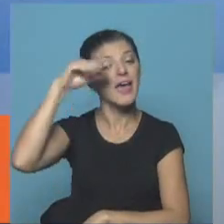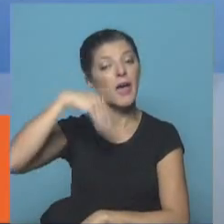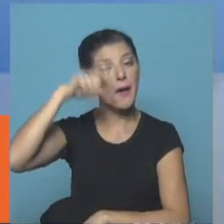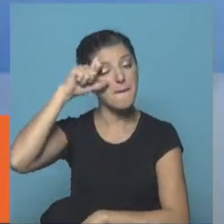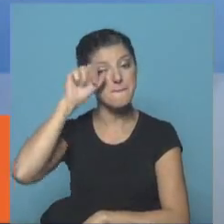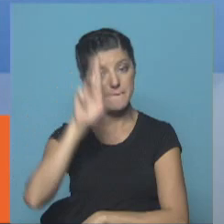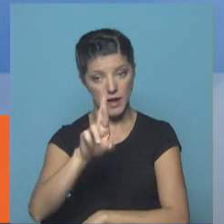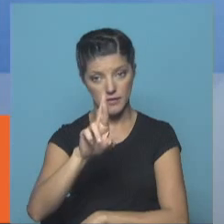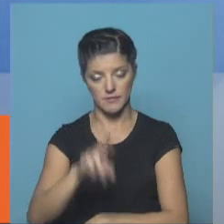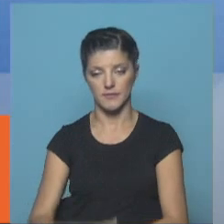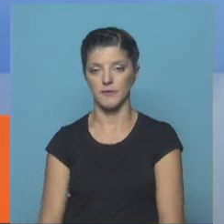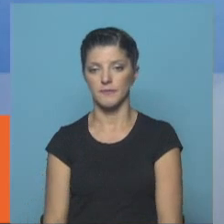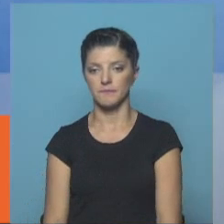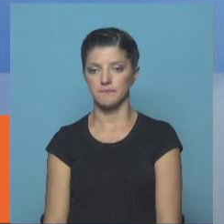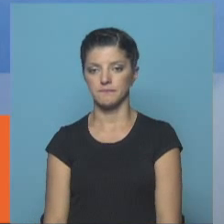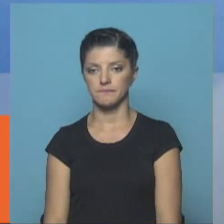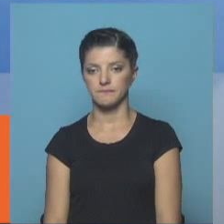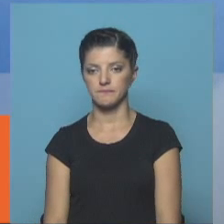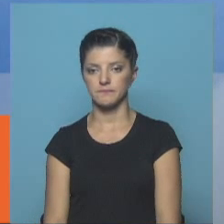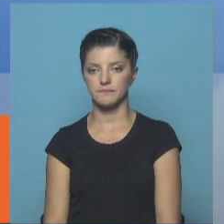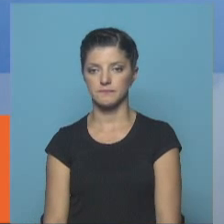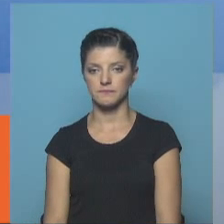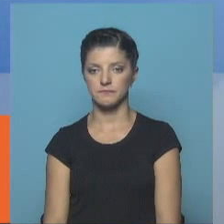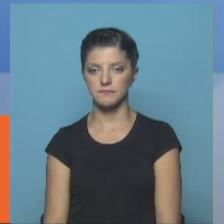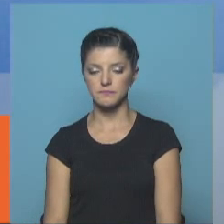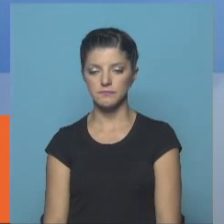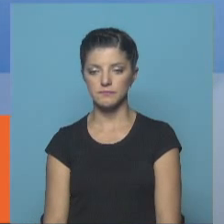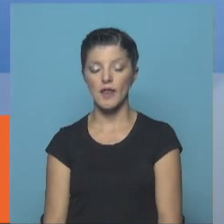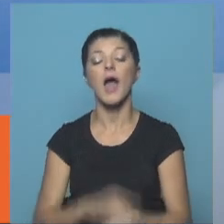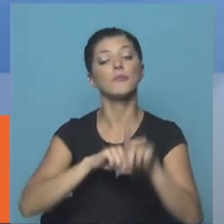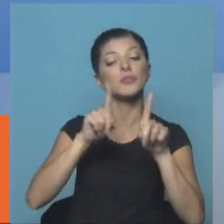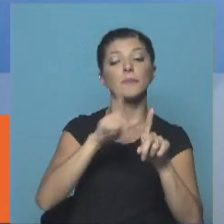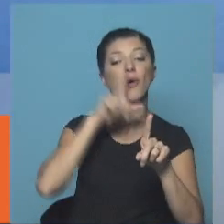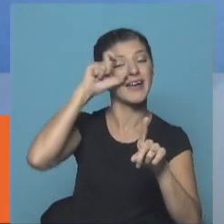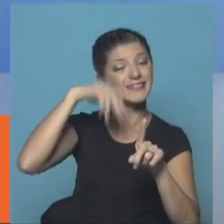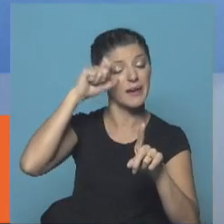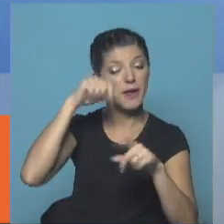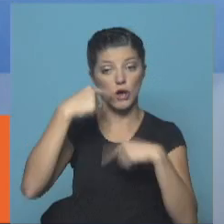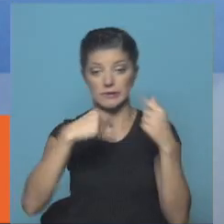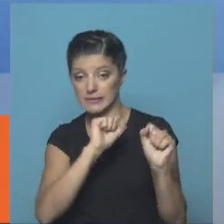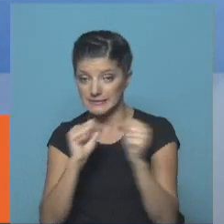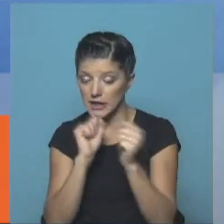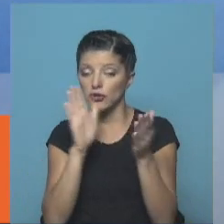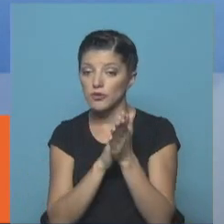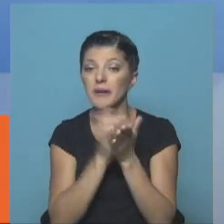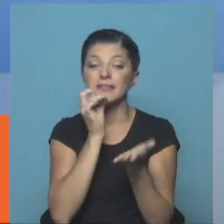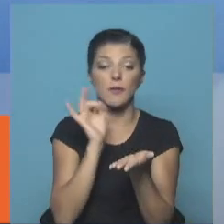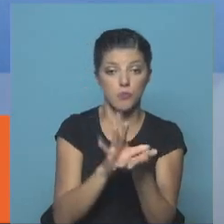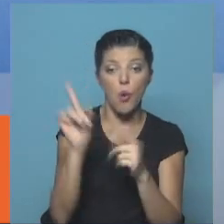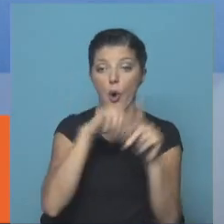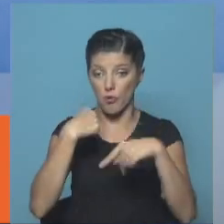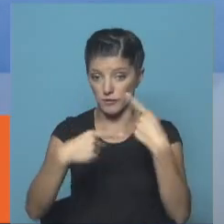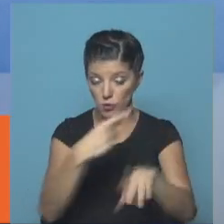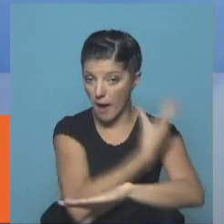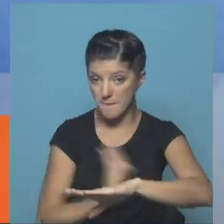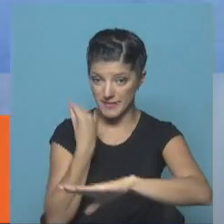No renunciaré. Mientras sortea su destitución por la vía judicial con la destreza de un equilibrista,